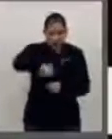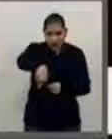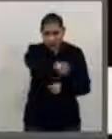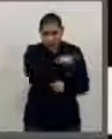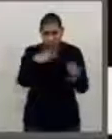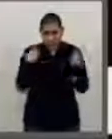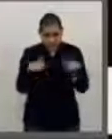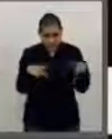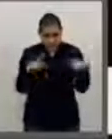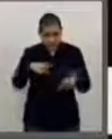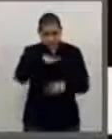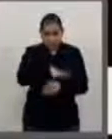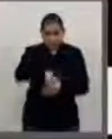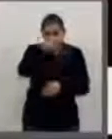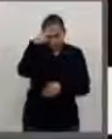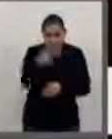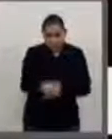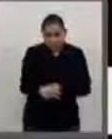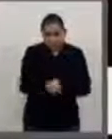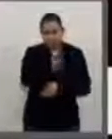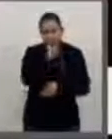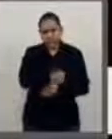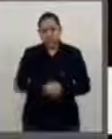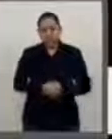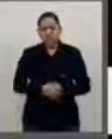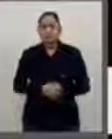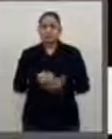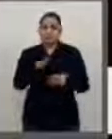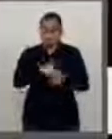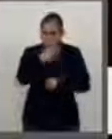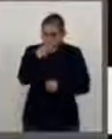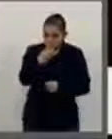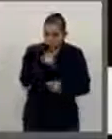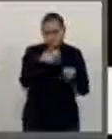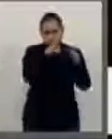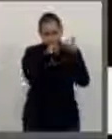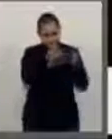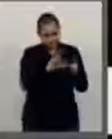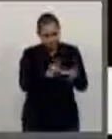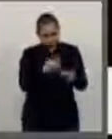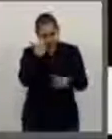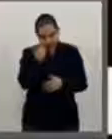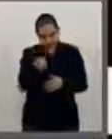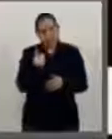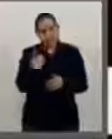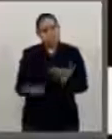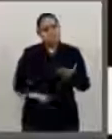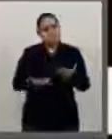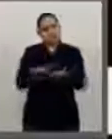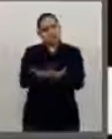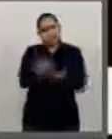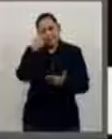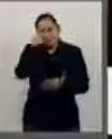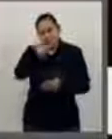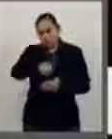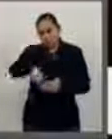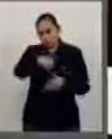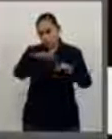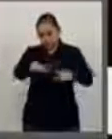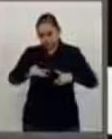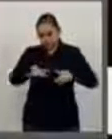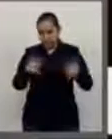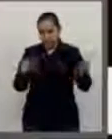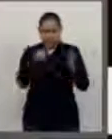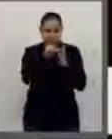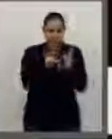esta nación. Por lo anteriormente expuesto y motivado, someto a consideración de esa soberanía lo siguiente. Artículo